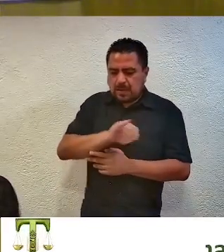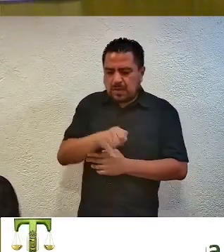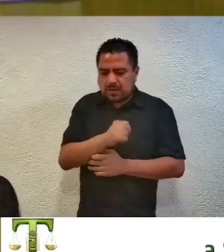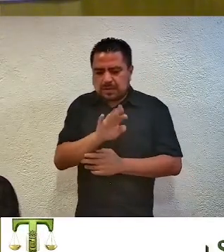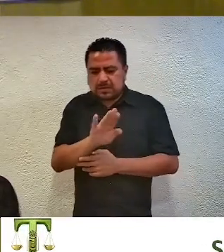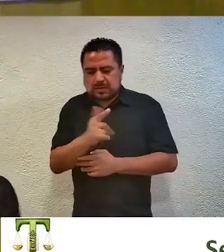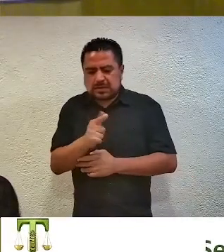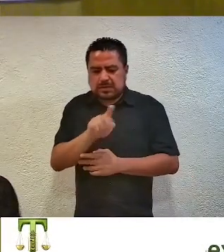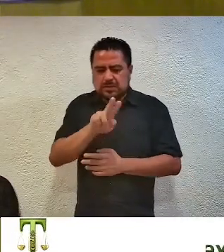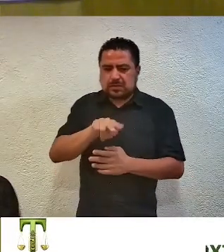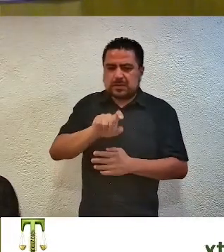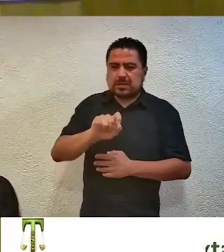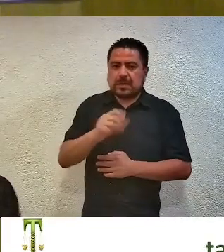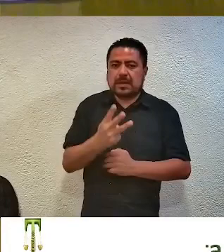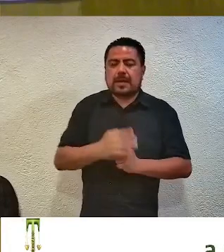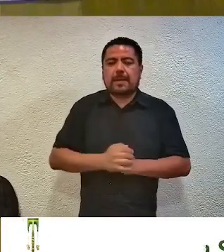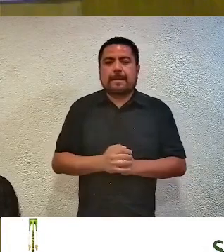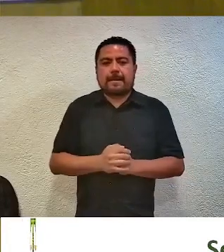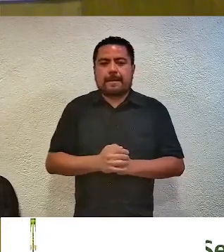sub-JDC-56/2023.